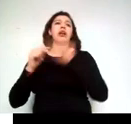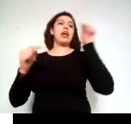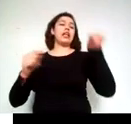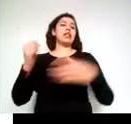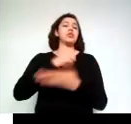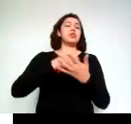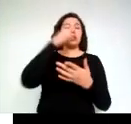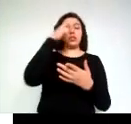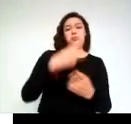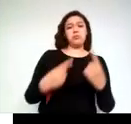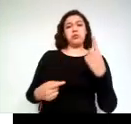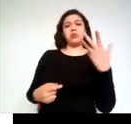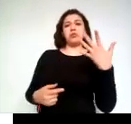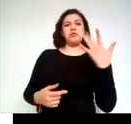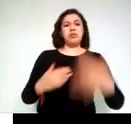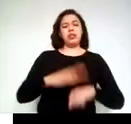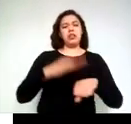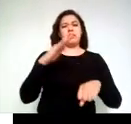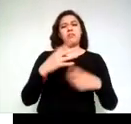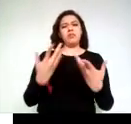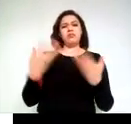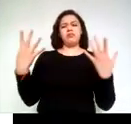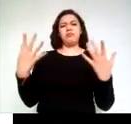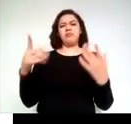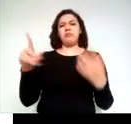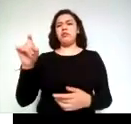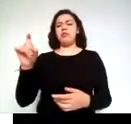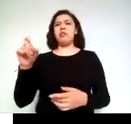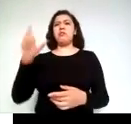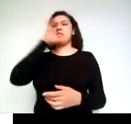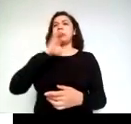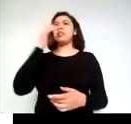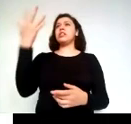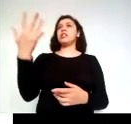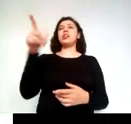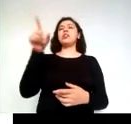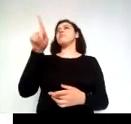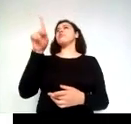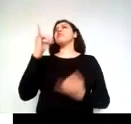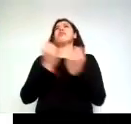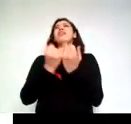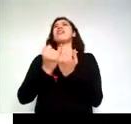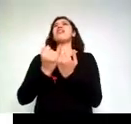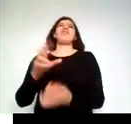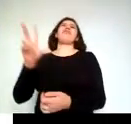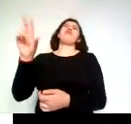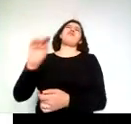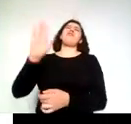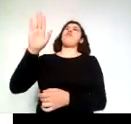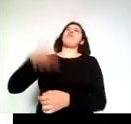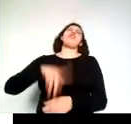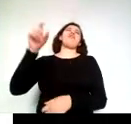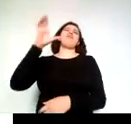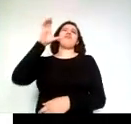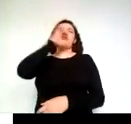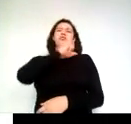tengo más de 50 colaboradores. Aguascalientes también tiene 5, pero no, es que Aguascalientes,